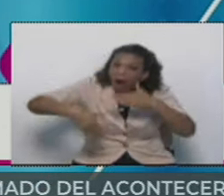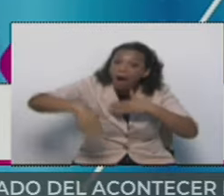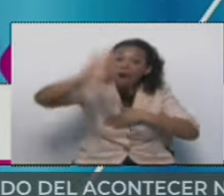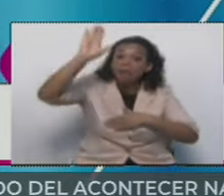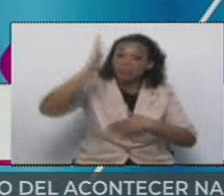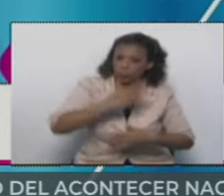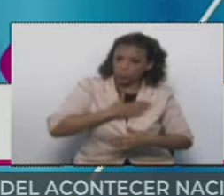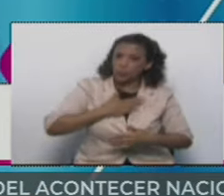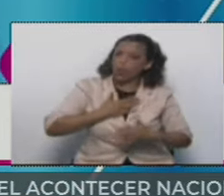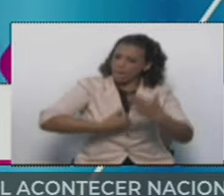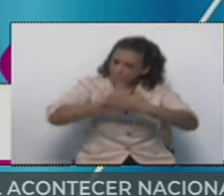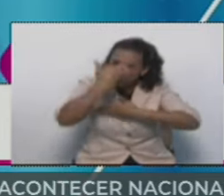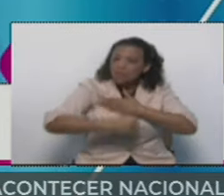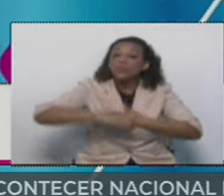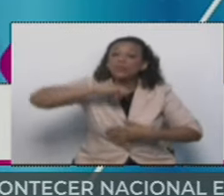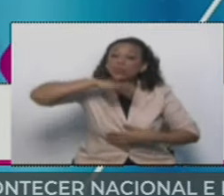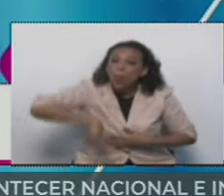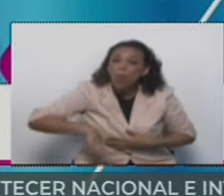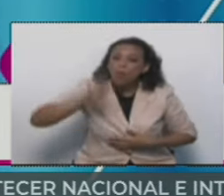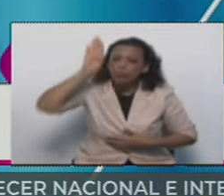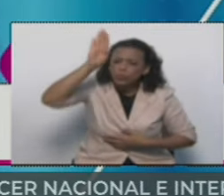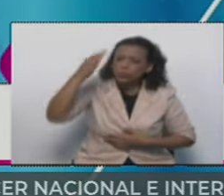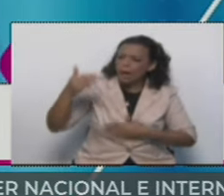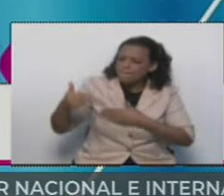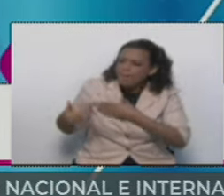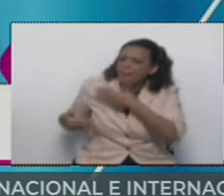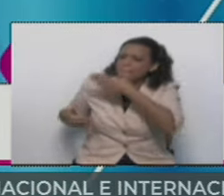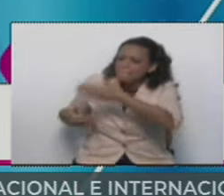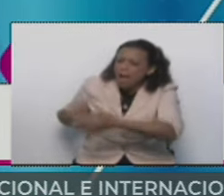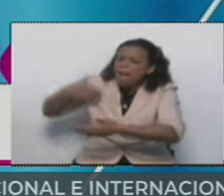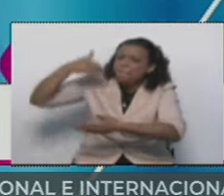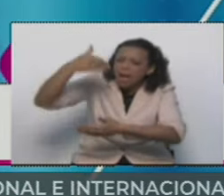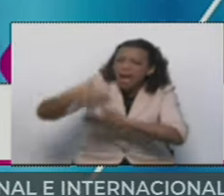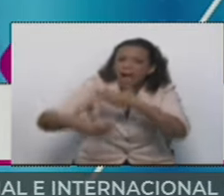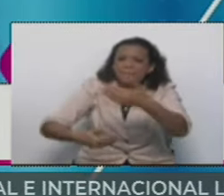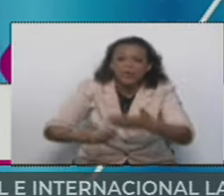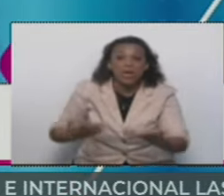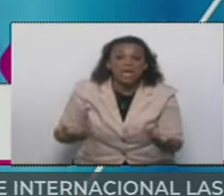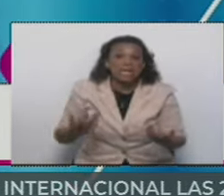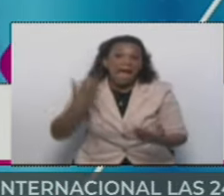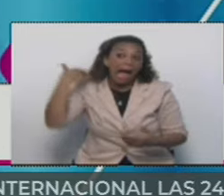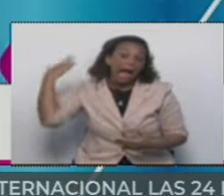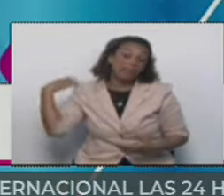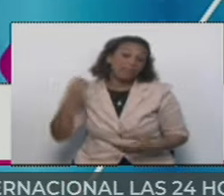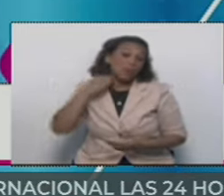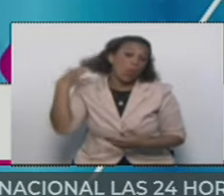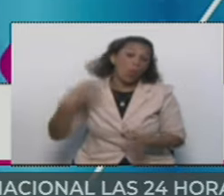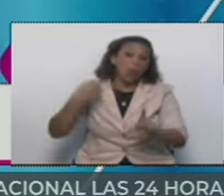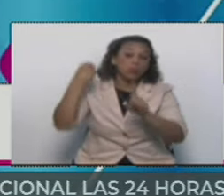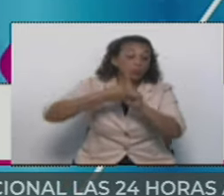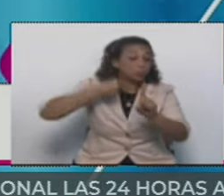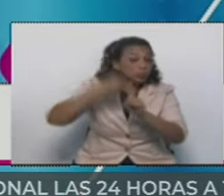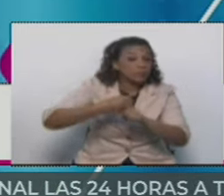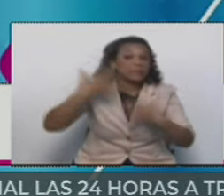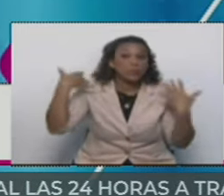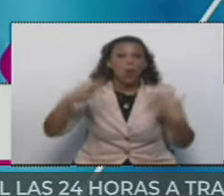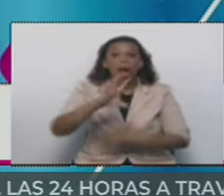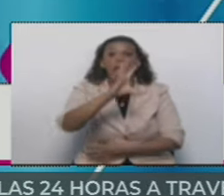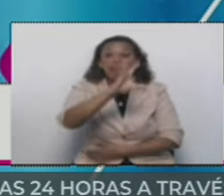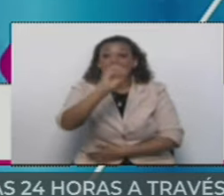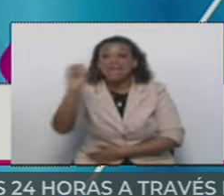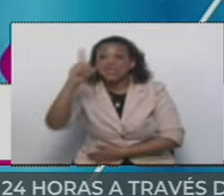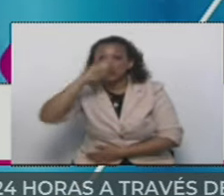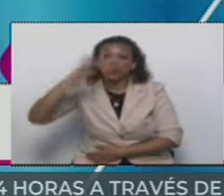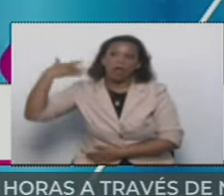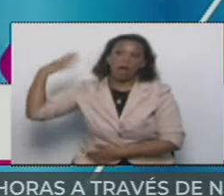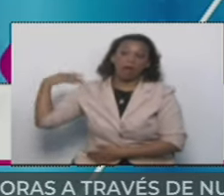somos un proyecto histórico que viene de luchas de más de 500 años, que nos fuimos aquí, de que nuestros